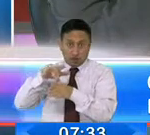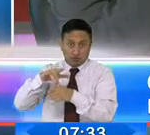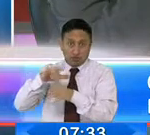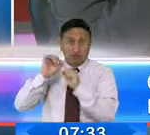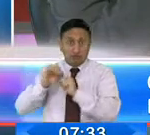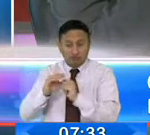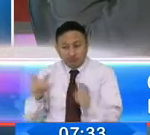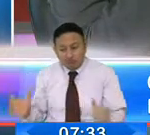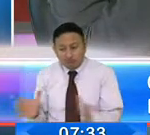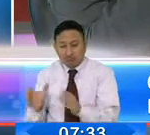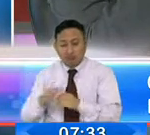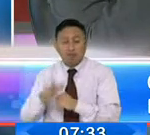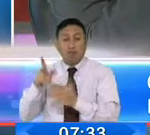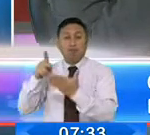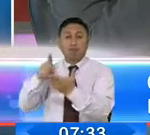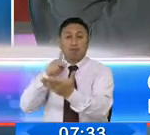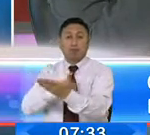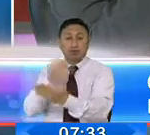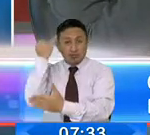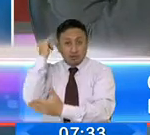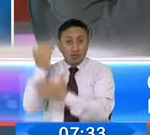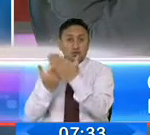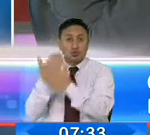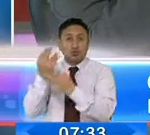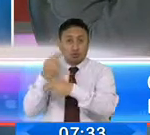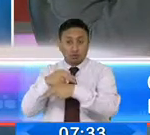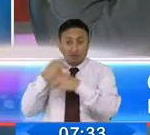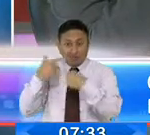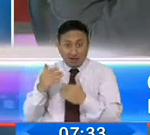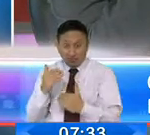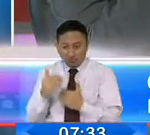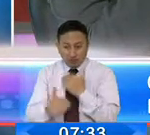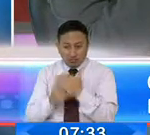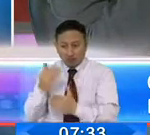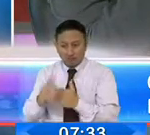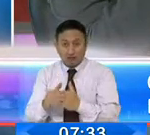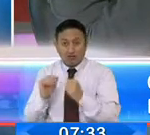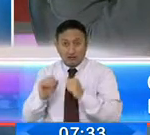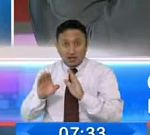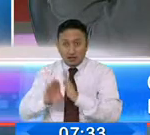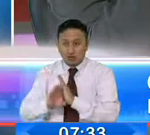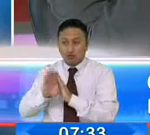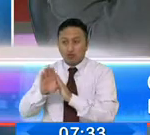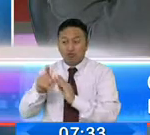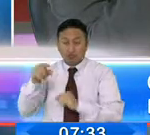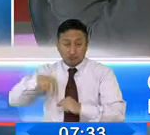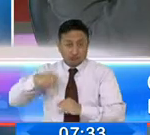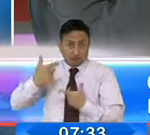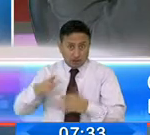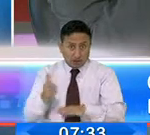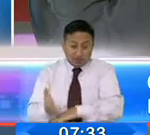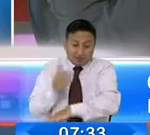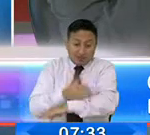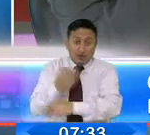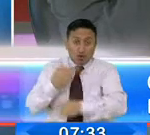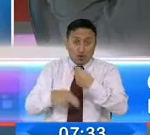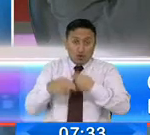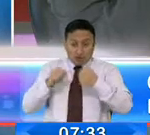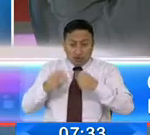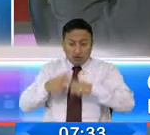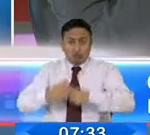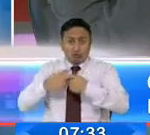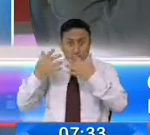consolidación de proyectos de innovación productiva ya maduros, en etapa de crecimiento. Hay muchos proyectos que ya se encuentran en desarrollo y